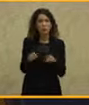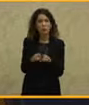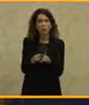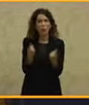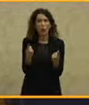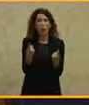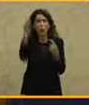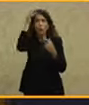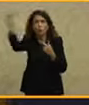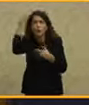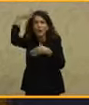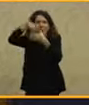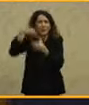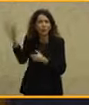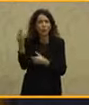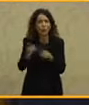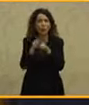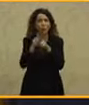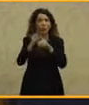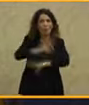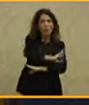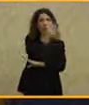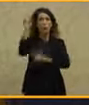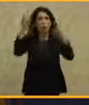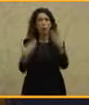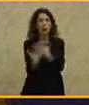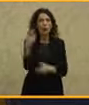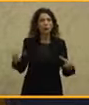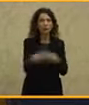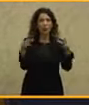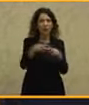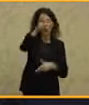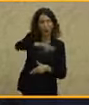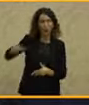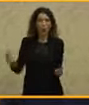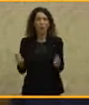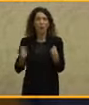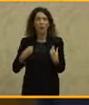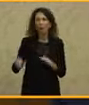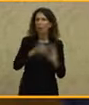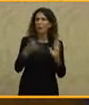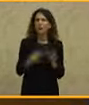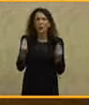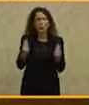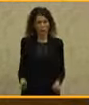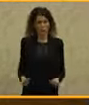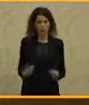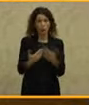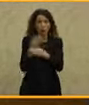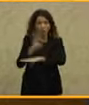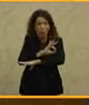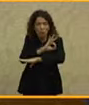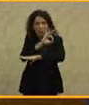¿De qué materias están hechos los sueños? Amanecía un nuevo día en una sociedad donde la gente vivía en plenitud. En la hora del alba,